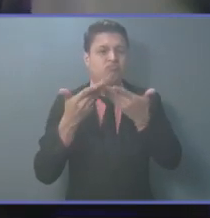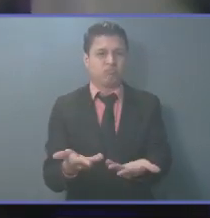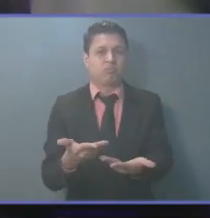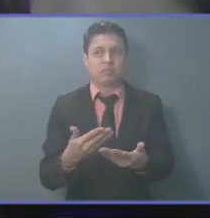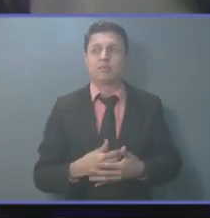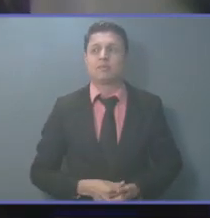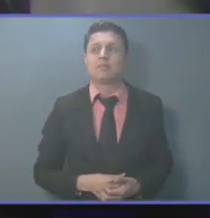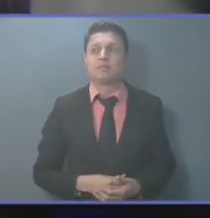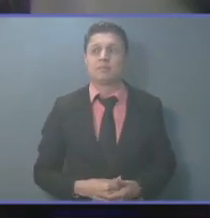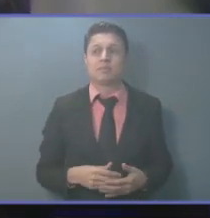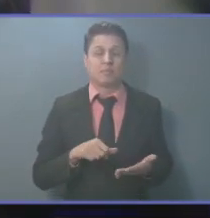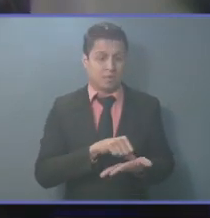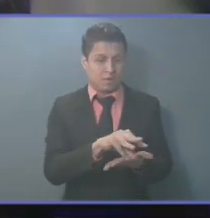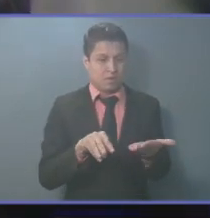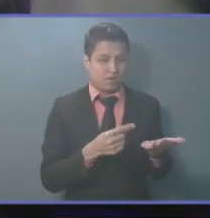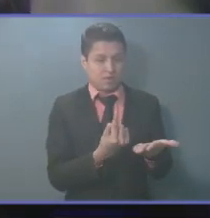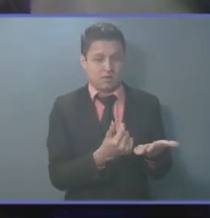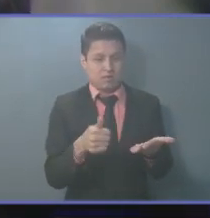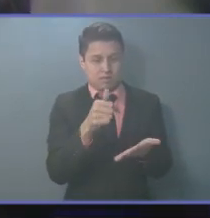de aquellos alcaldes